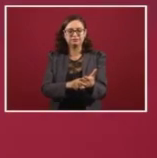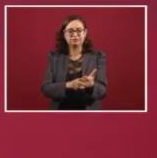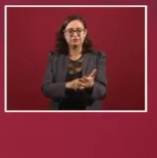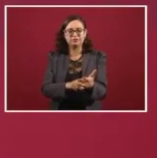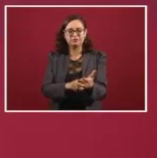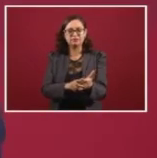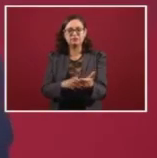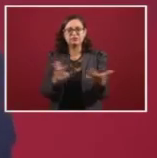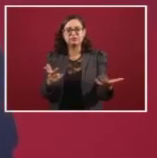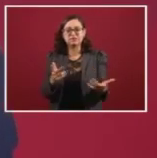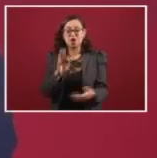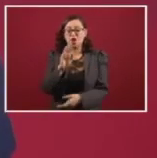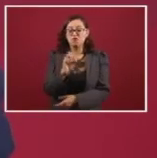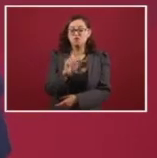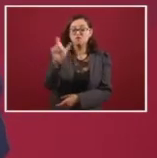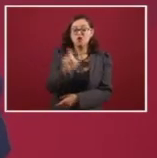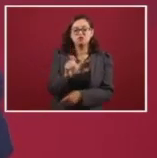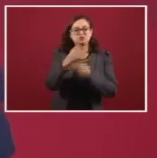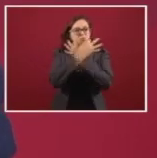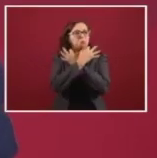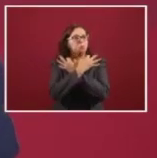¿saben qué declaró Fox?